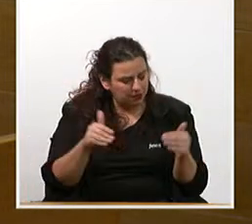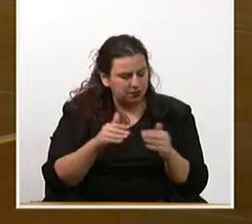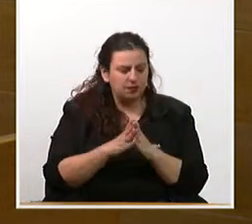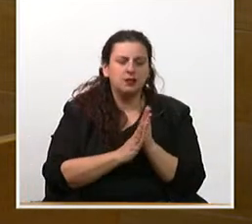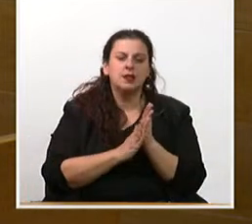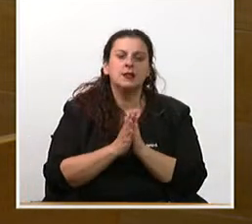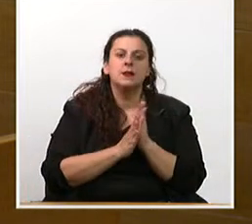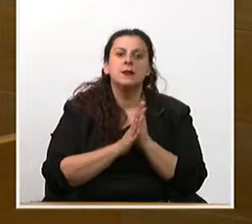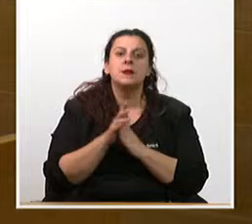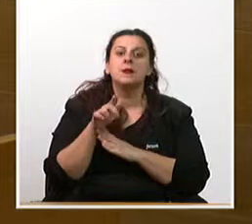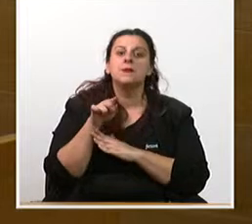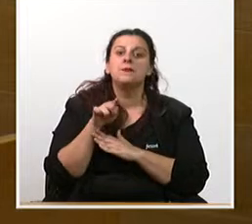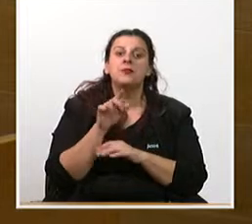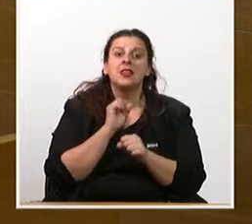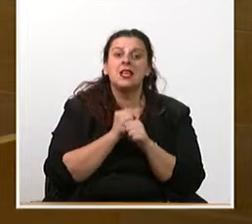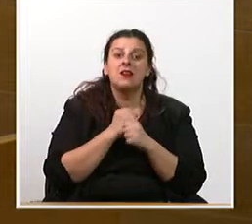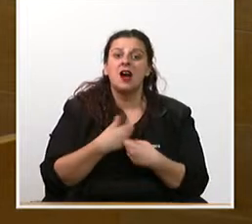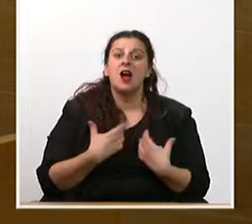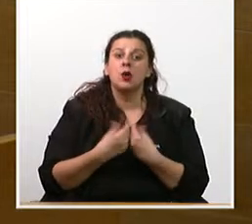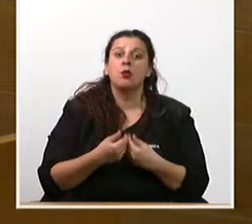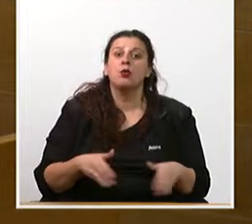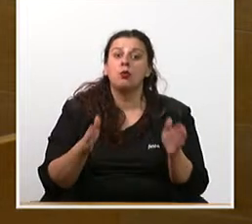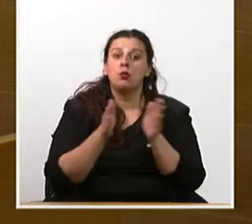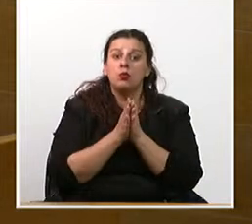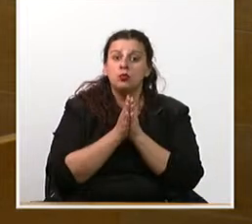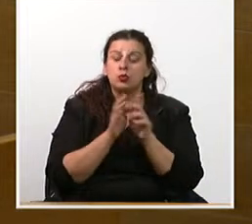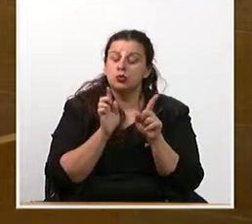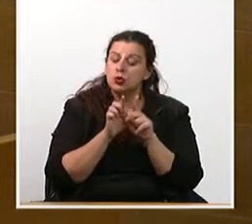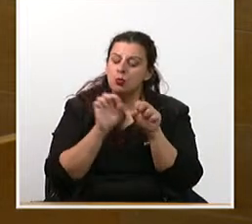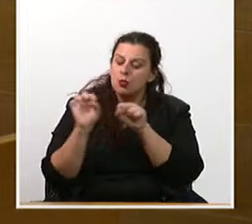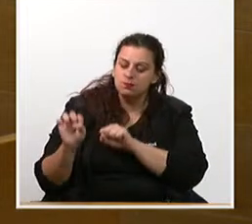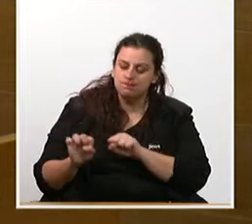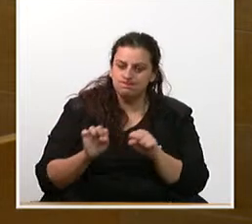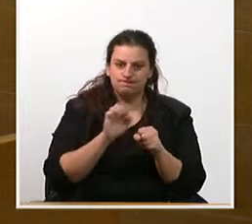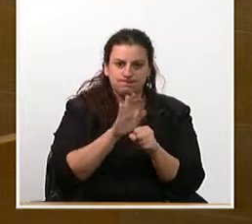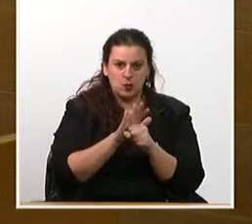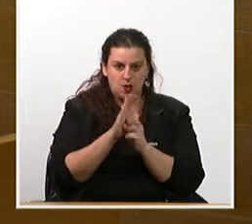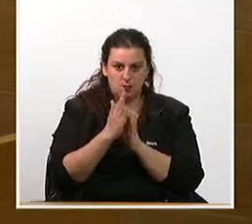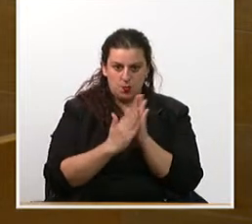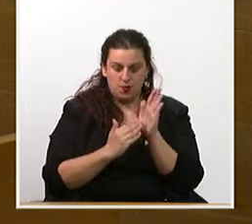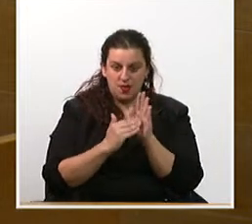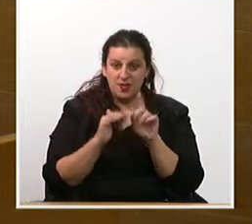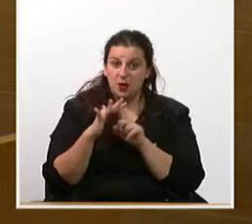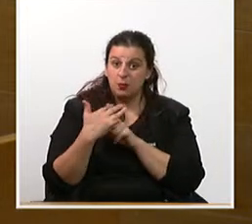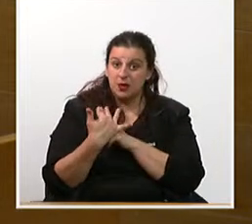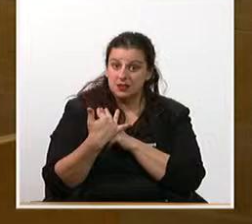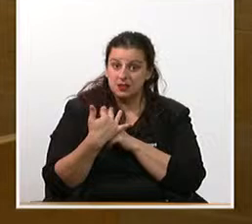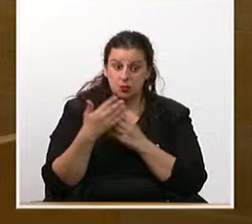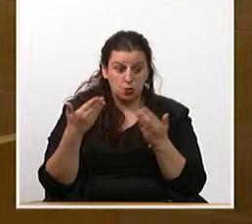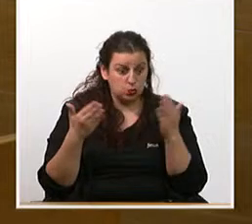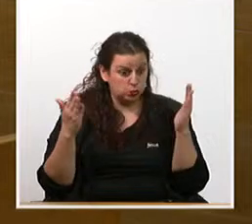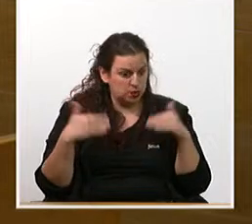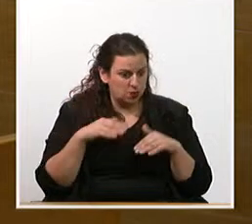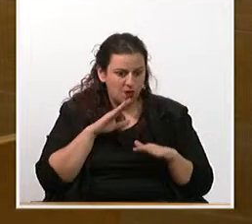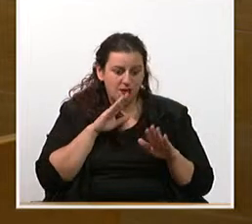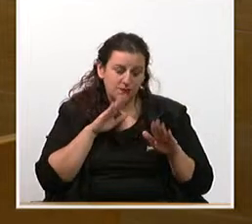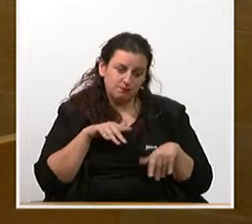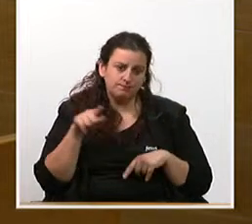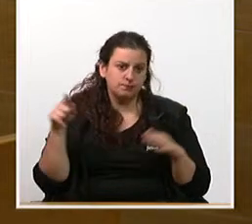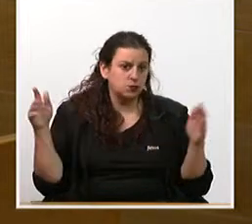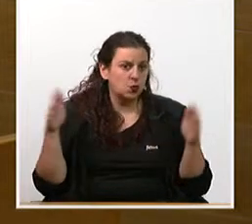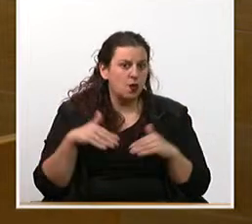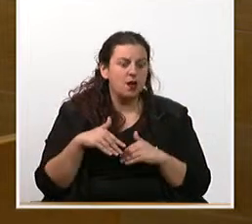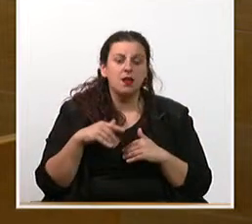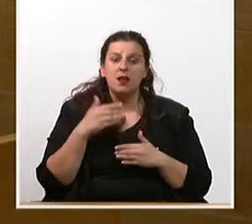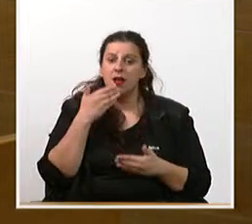ahí es donde tenemos que trabajar todos juntos como Defensores del campo valenciano para revertir esta situación injusta y desleal nos lo están pidiendo